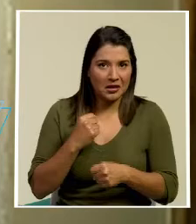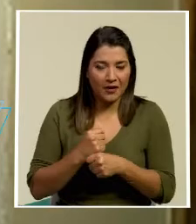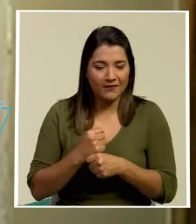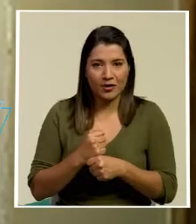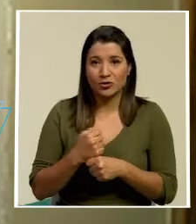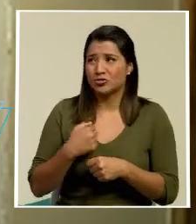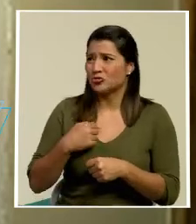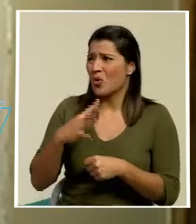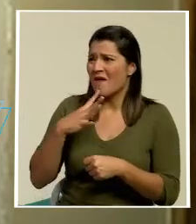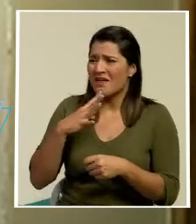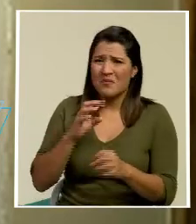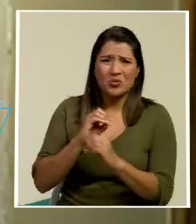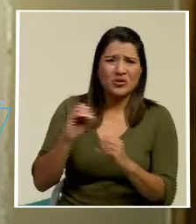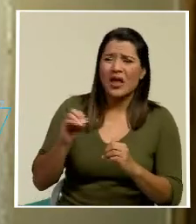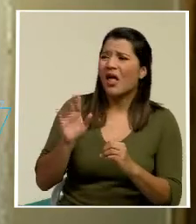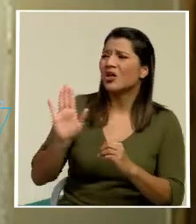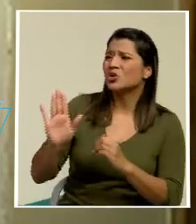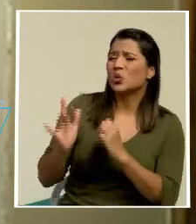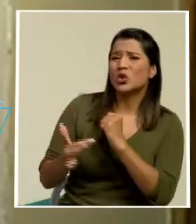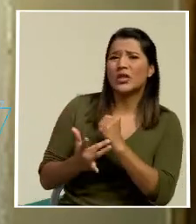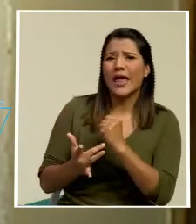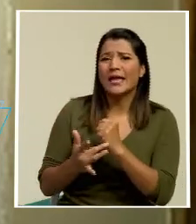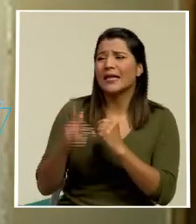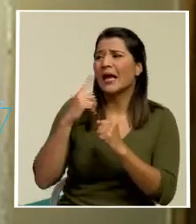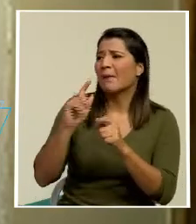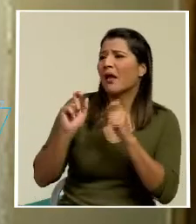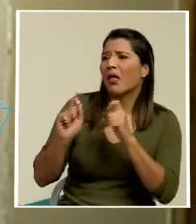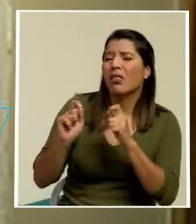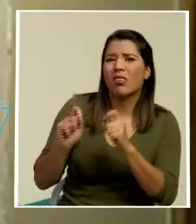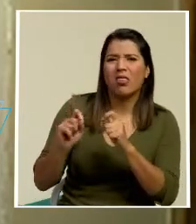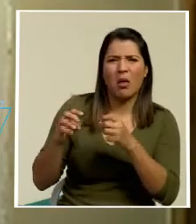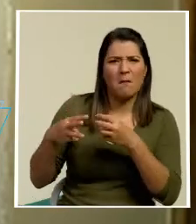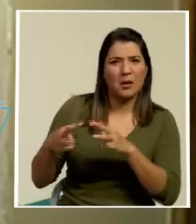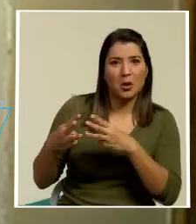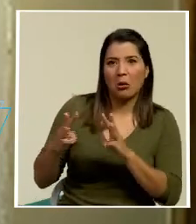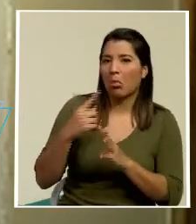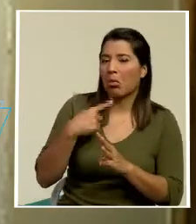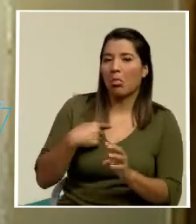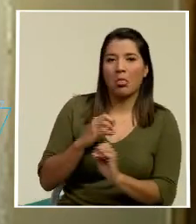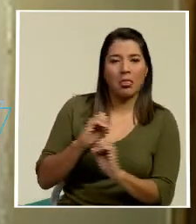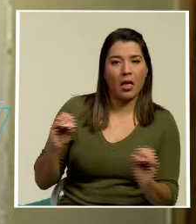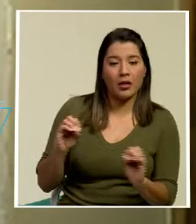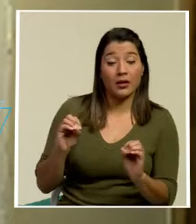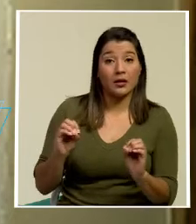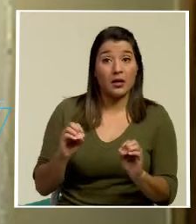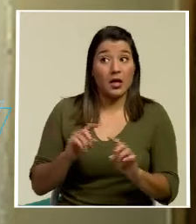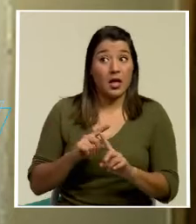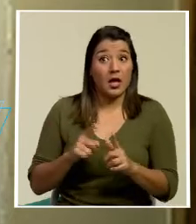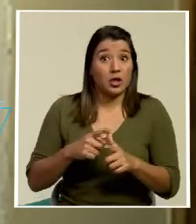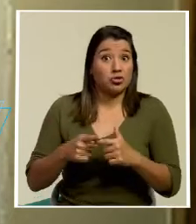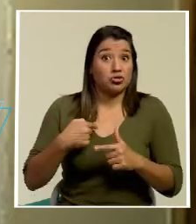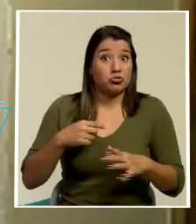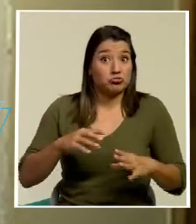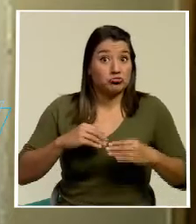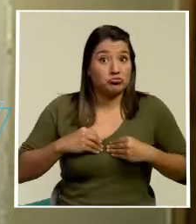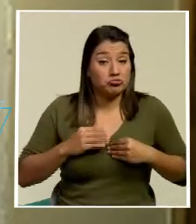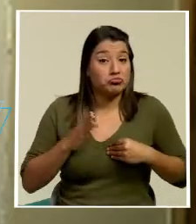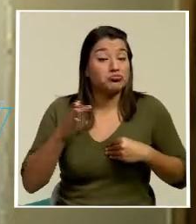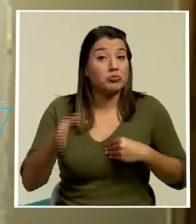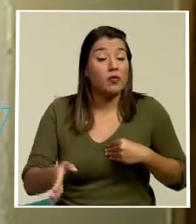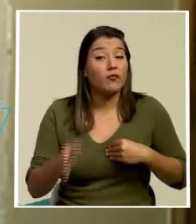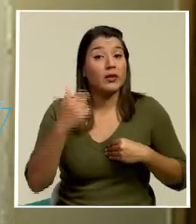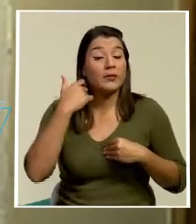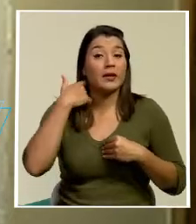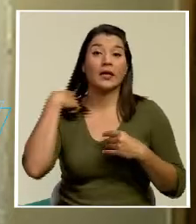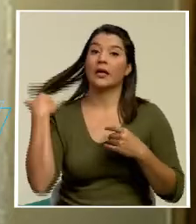ni cuál era su dinámica para dar las clases, pero bueno, la intuición me llevó